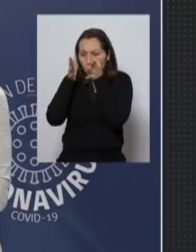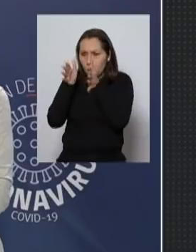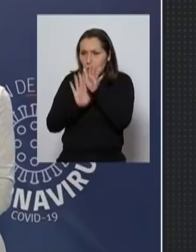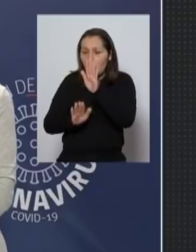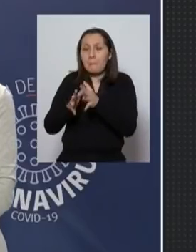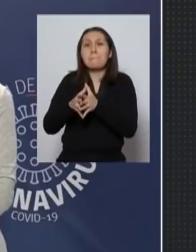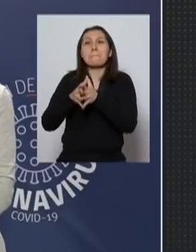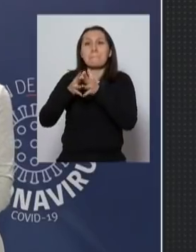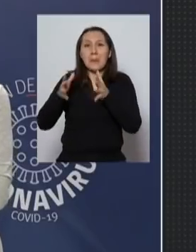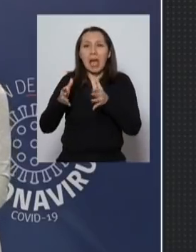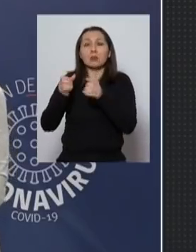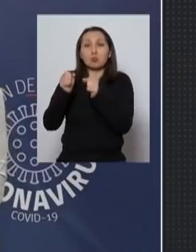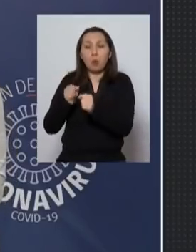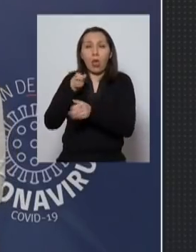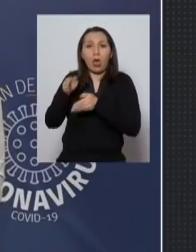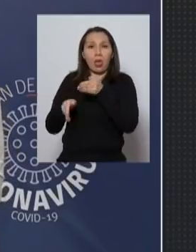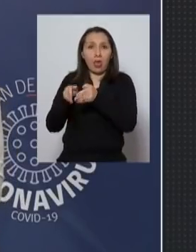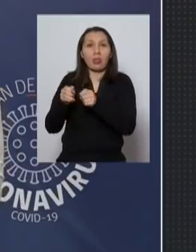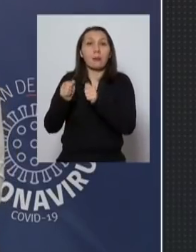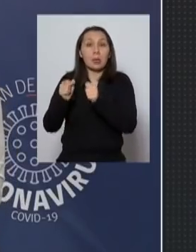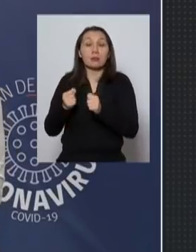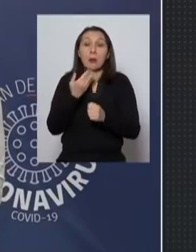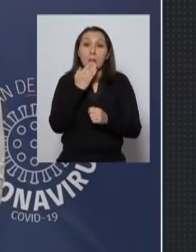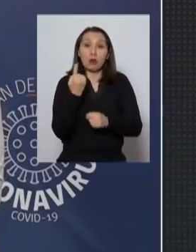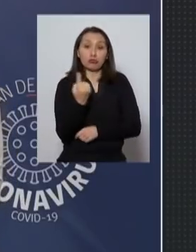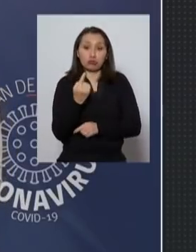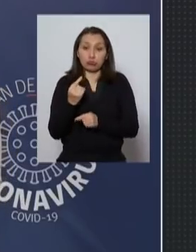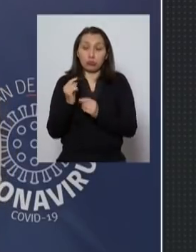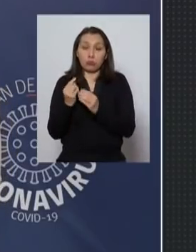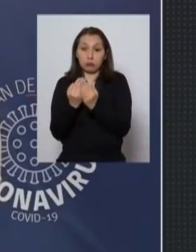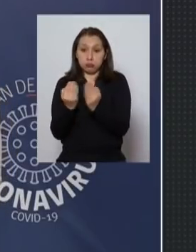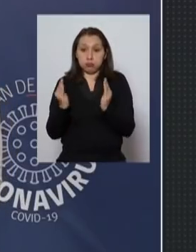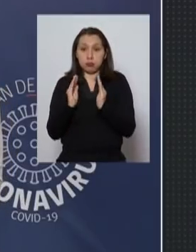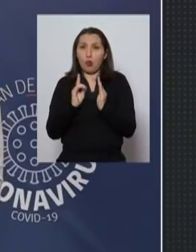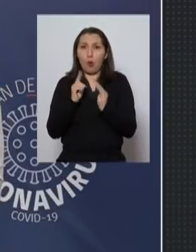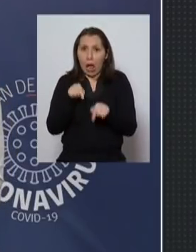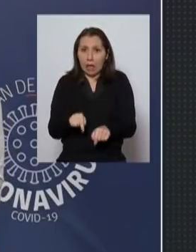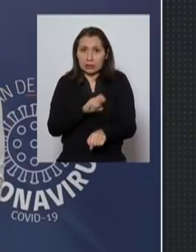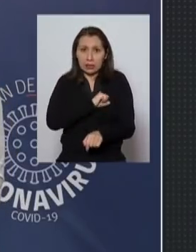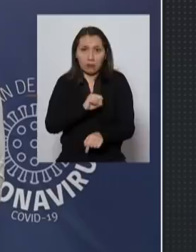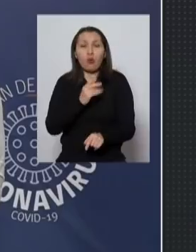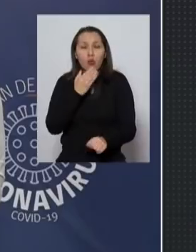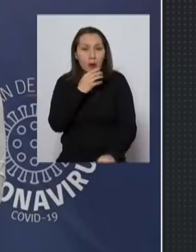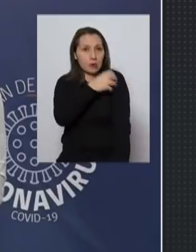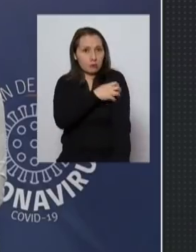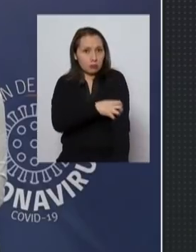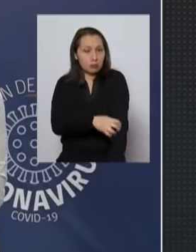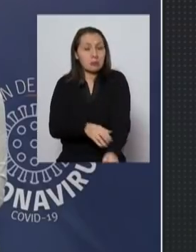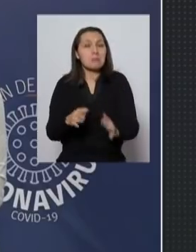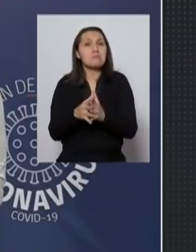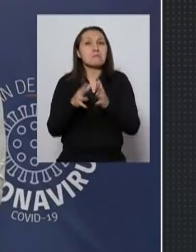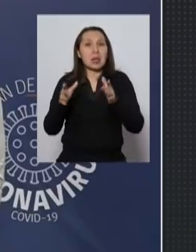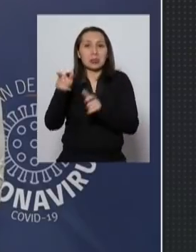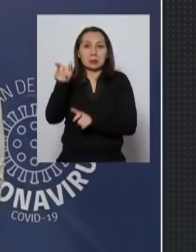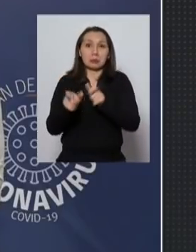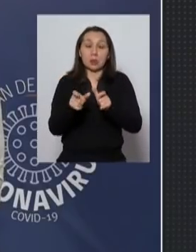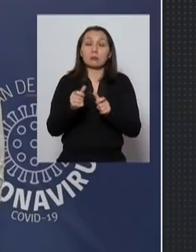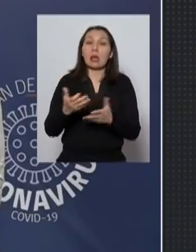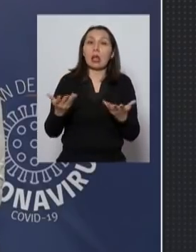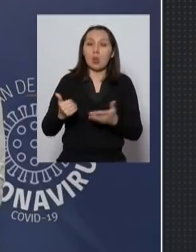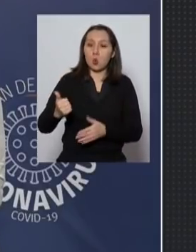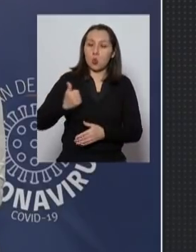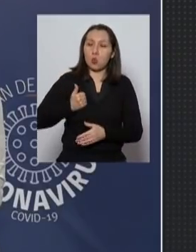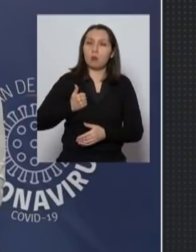mayor número de cupos de manera tal de poder aislar, no solo aquí, sino en las otras regiones grandes, la mayor cantidad de personas para que